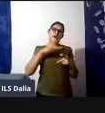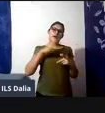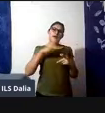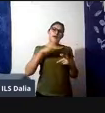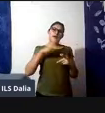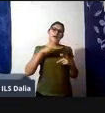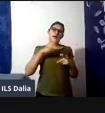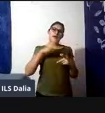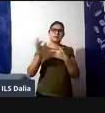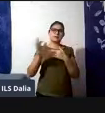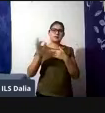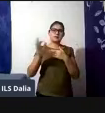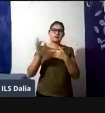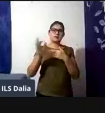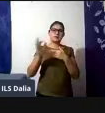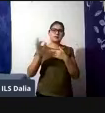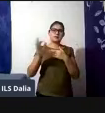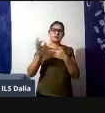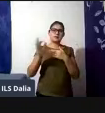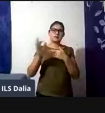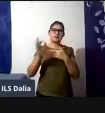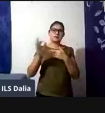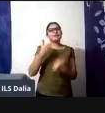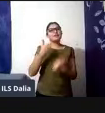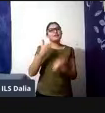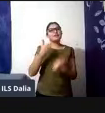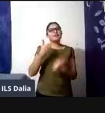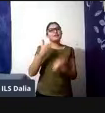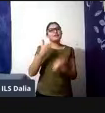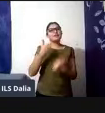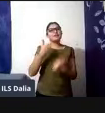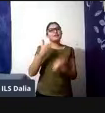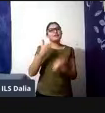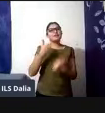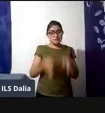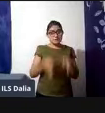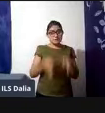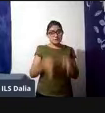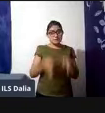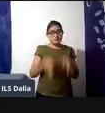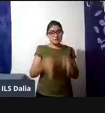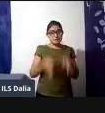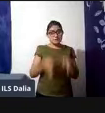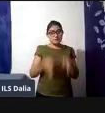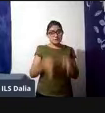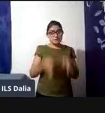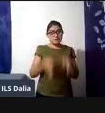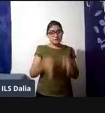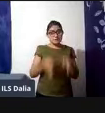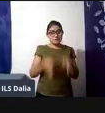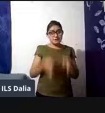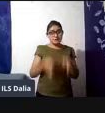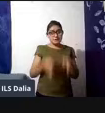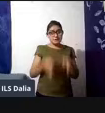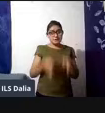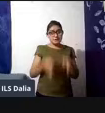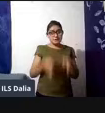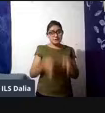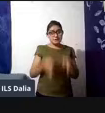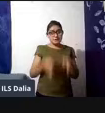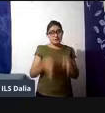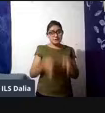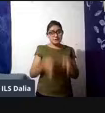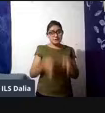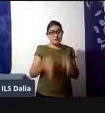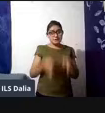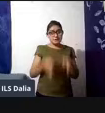bien delimitado entre lo público y lo privado. No podemos estar seguros. Entonces, la forma de estar seguro de que nunca